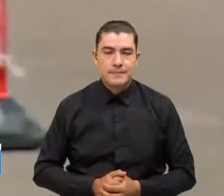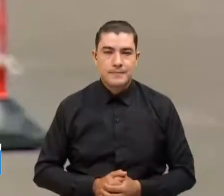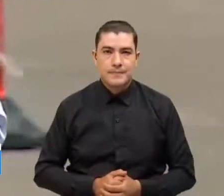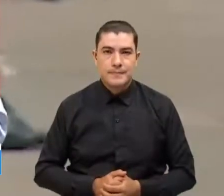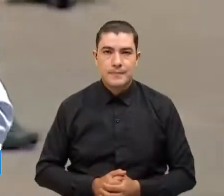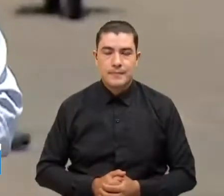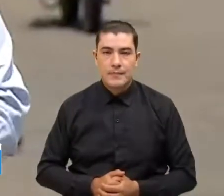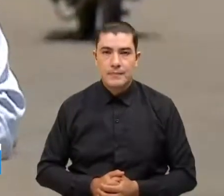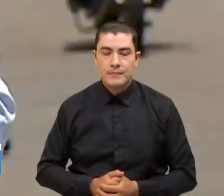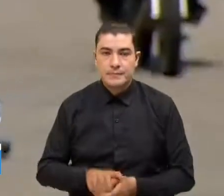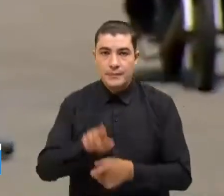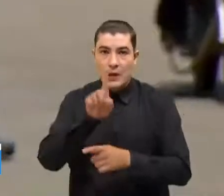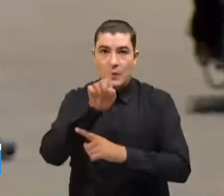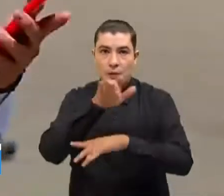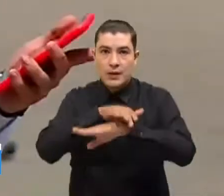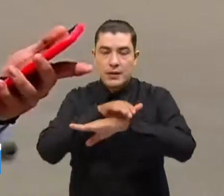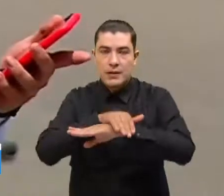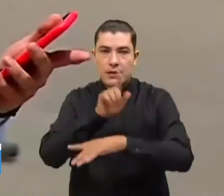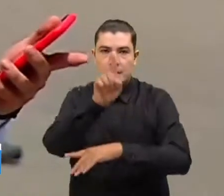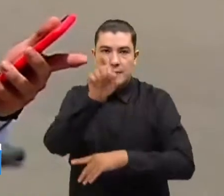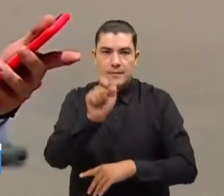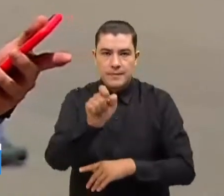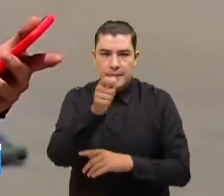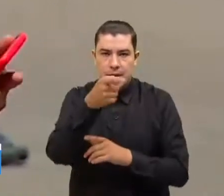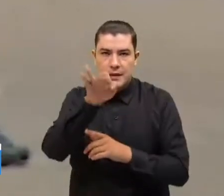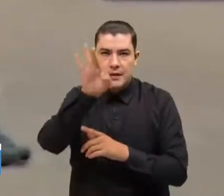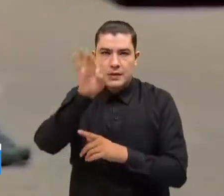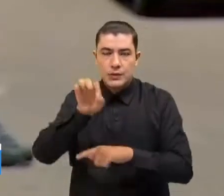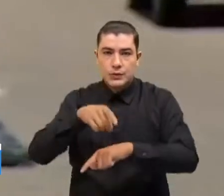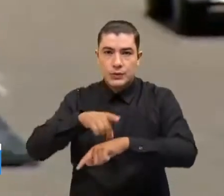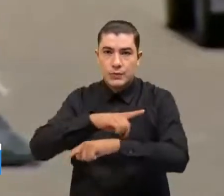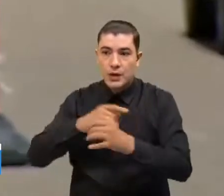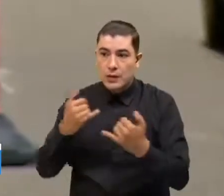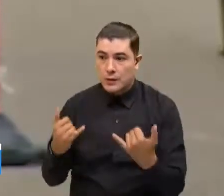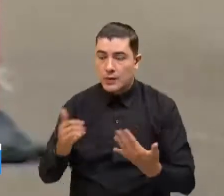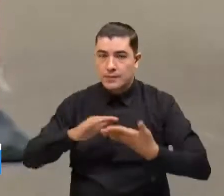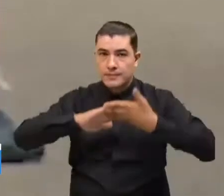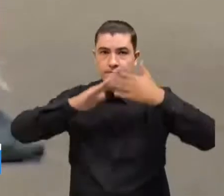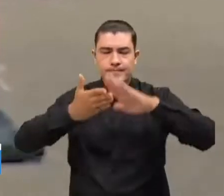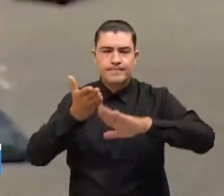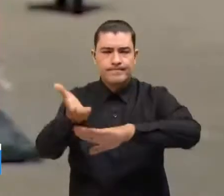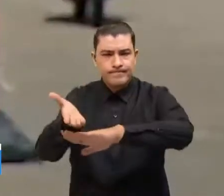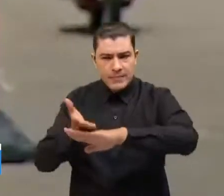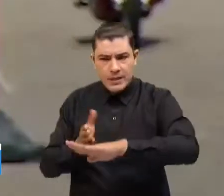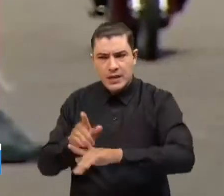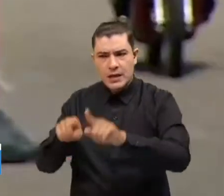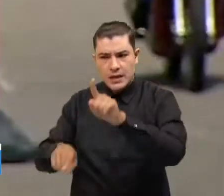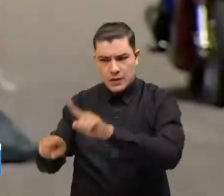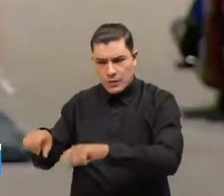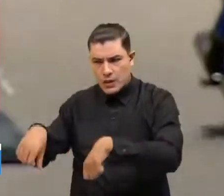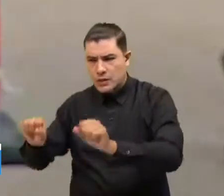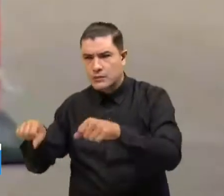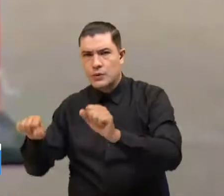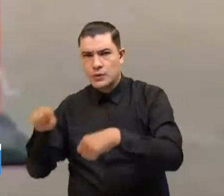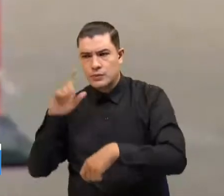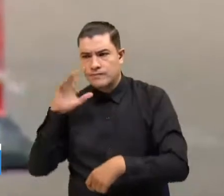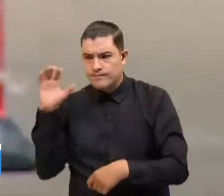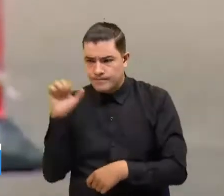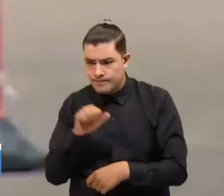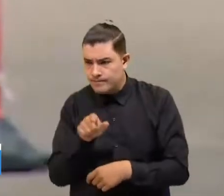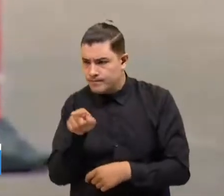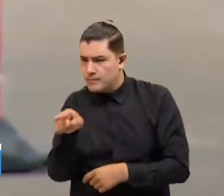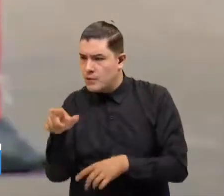una de la tarde 18 minutos lo que está pidiendo por ahora la comunidad es que se inmovilicen algunas de estas motocicletas cuando sean sorprendidas en estas